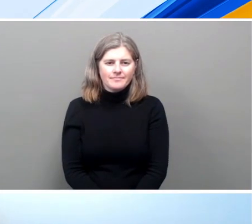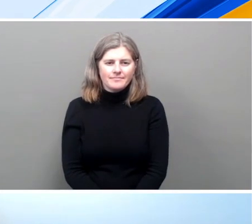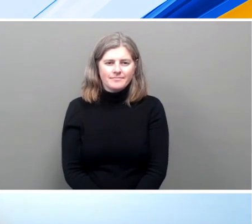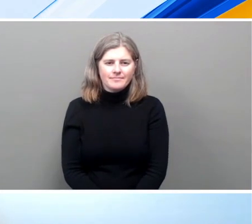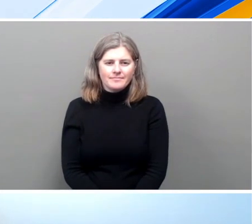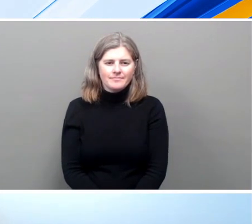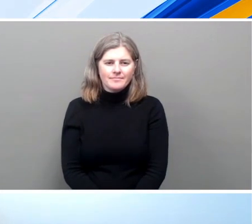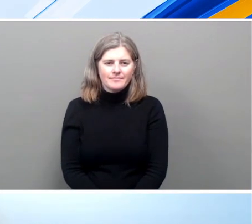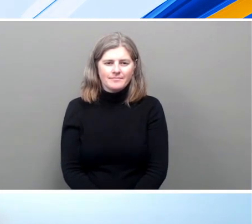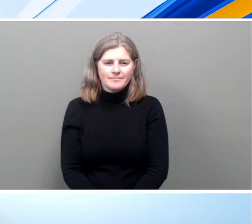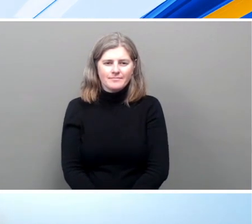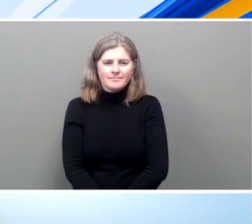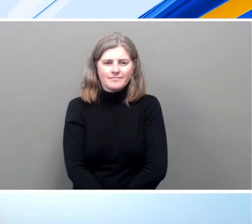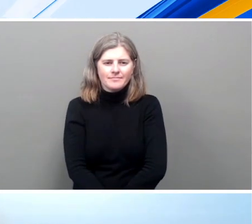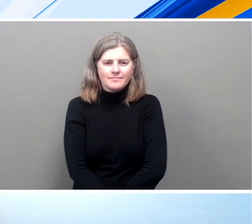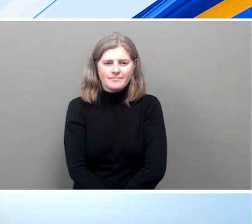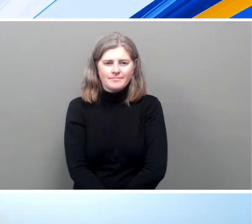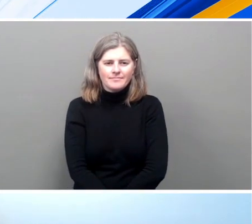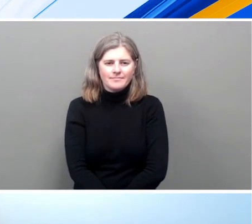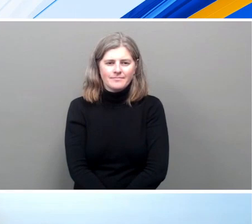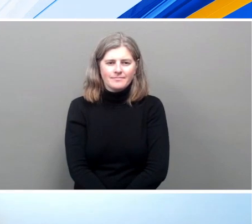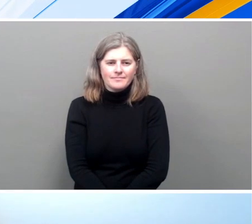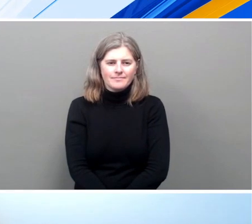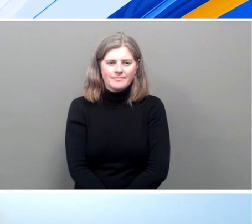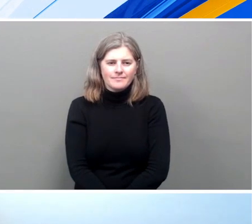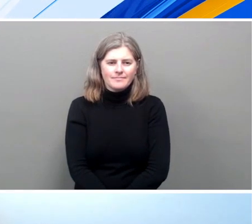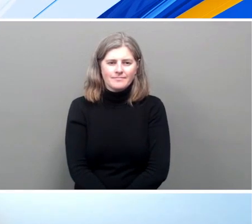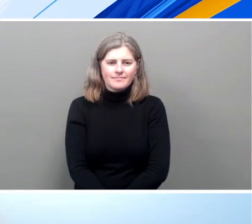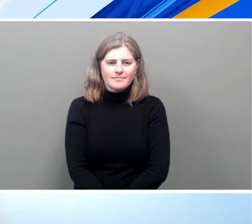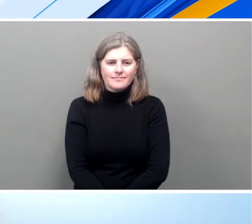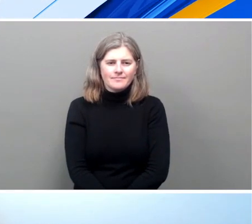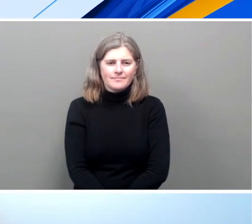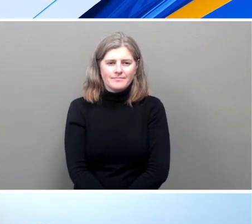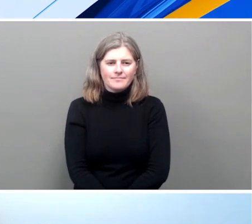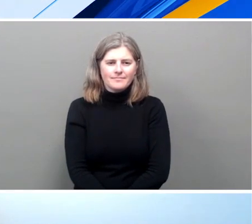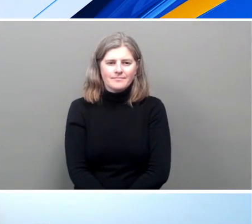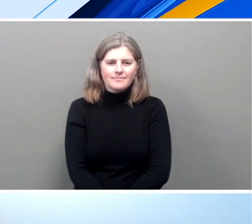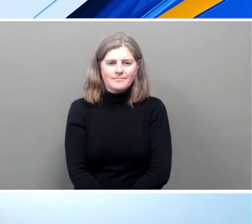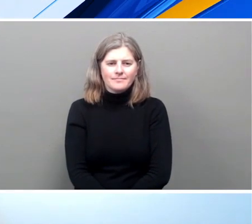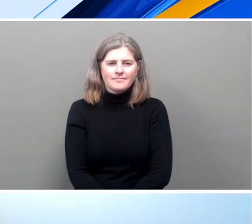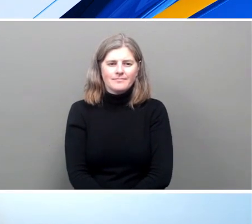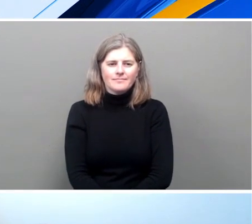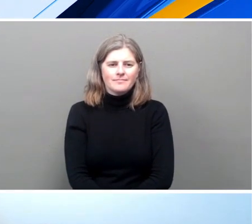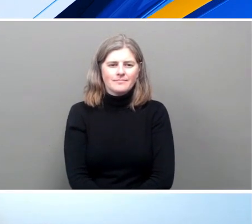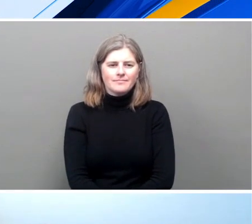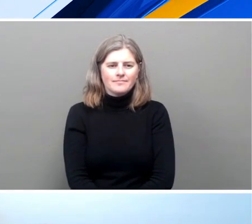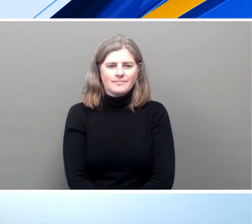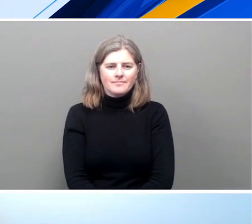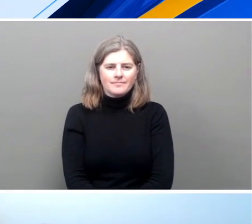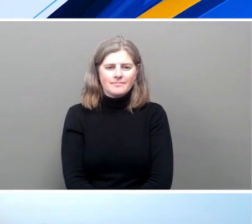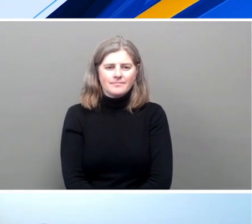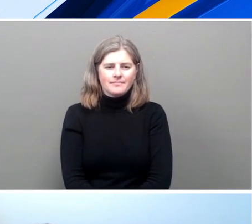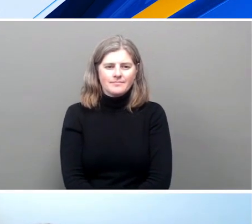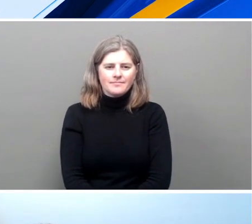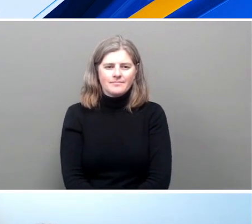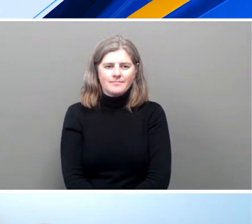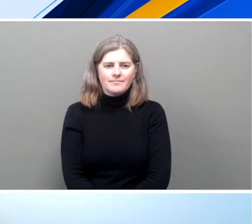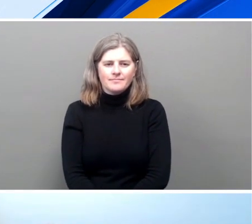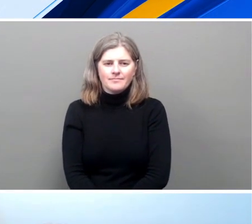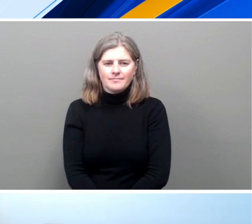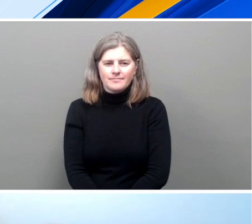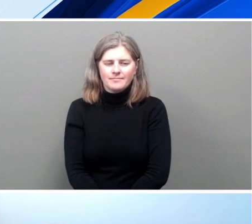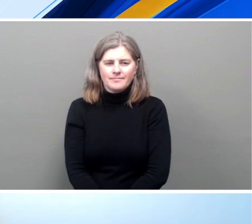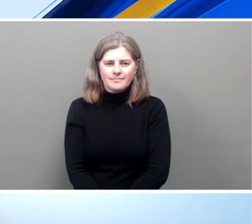para cualquier, ¿verdad? Para cualquier variante, para COVID. Entonces, ¿y cuán efectivos son